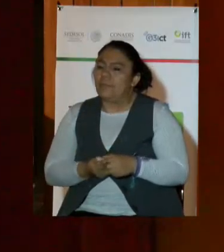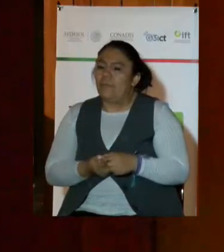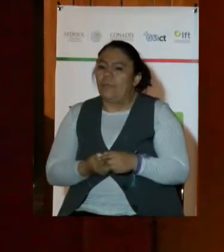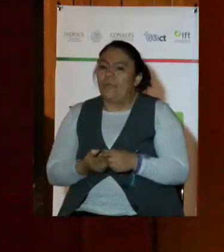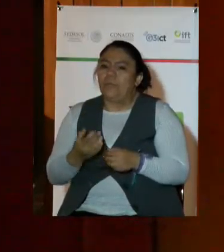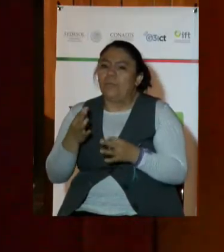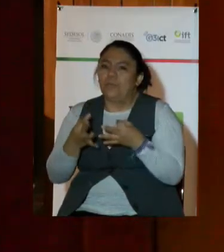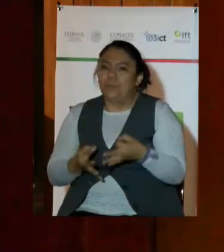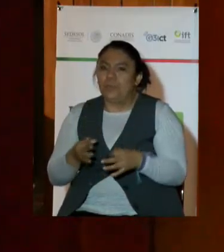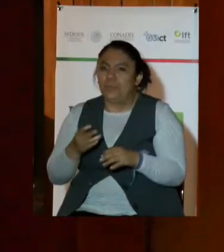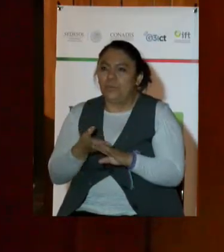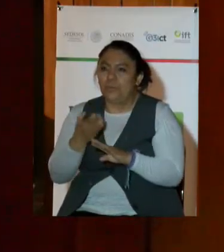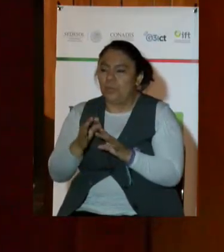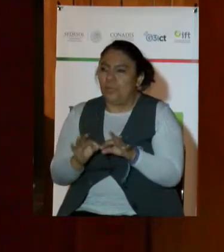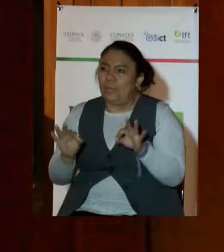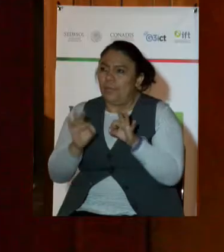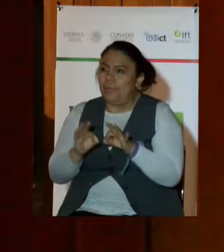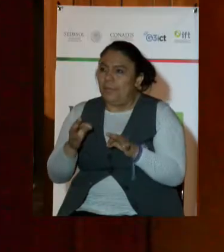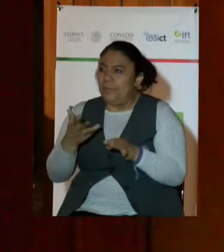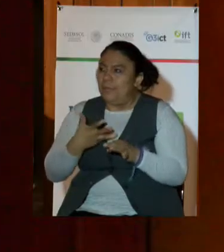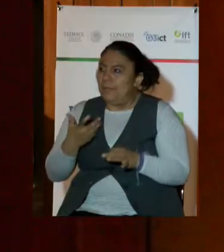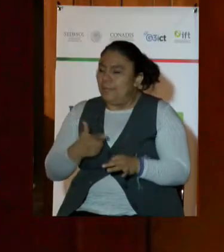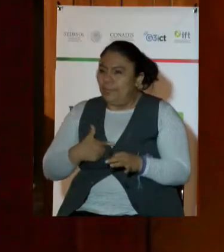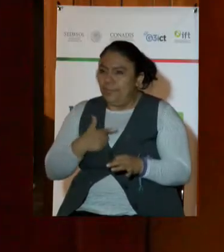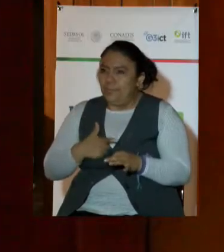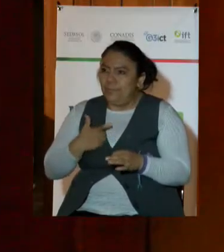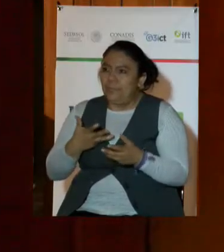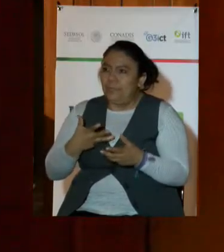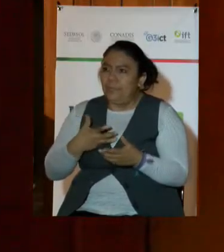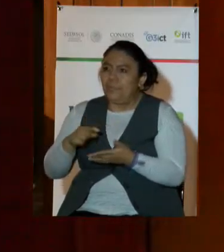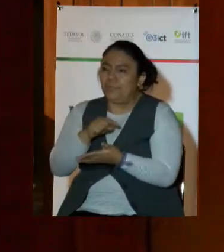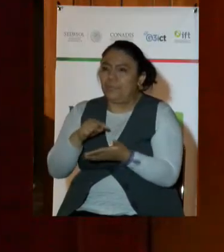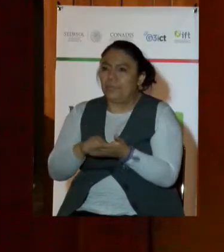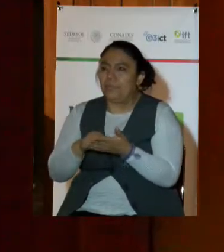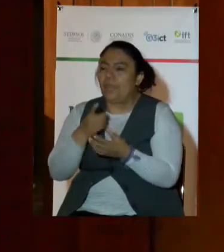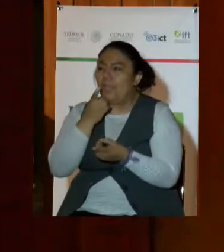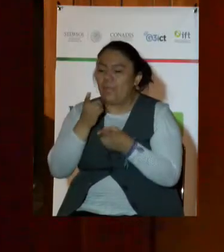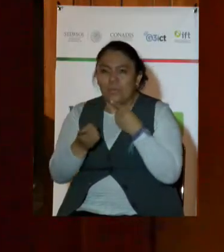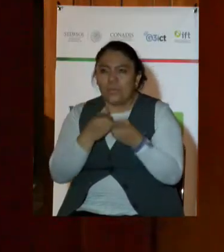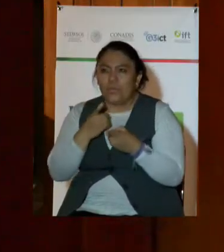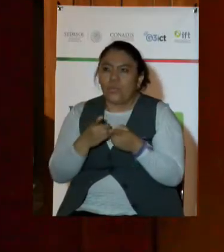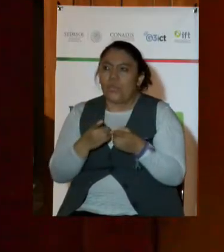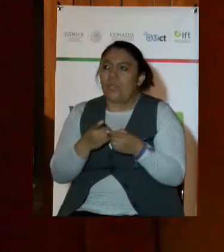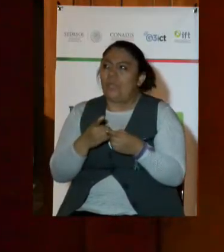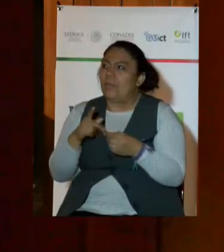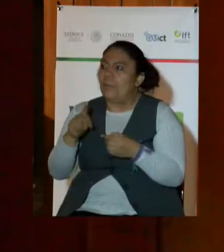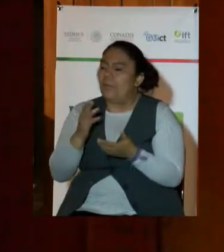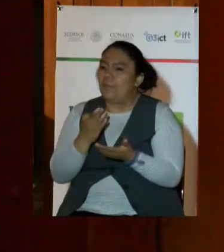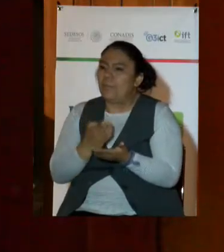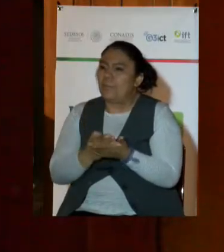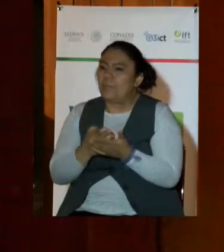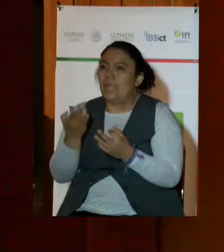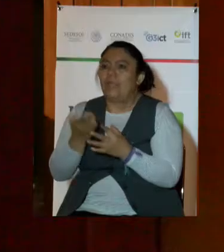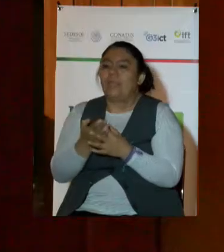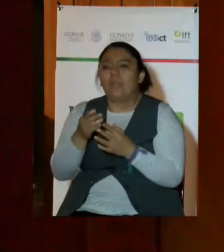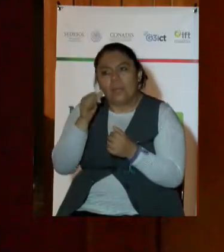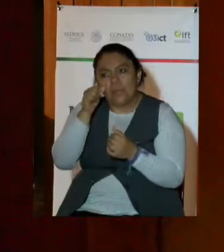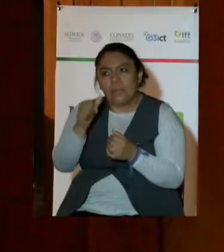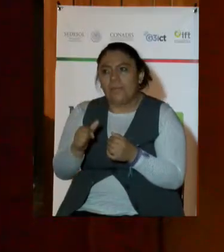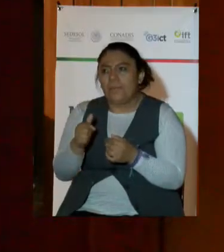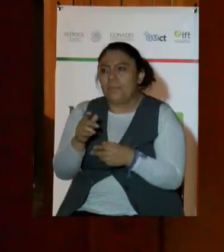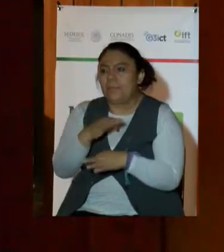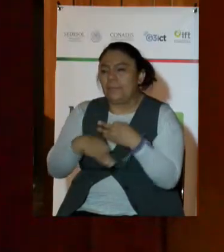inclusive de personas con discapacidad, que nos decían, miren, esto creo que podemos estar duplicando lo que se está pidiendo.